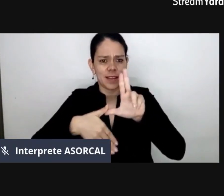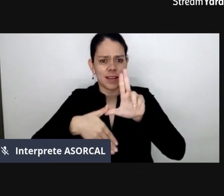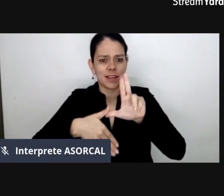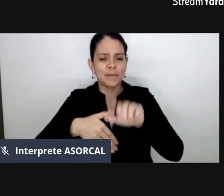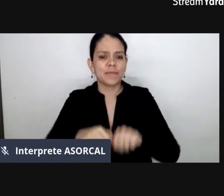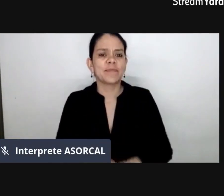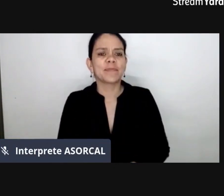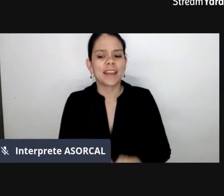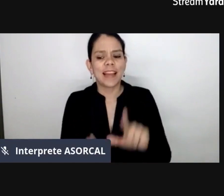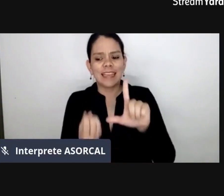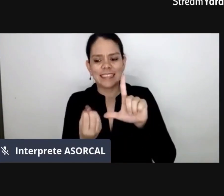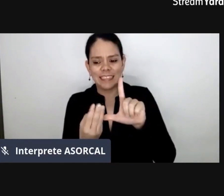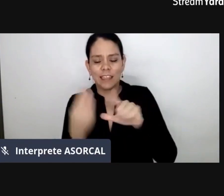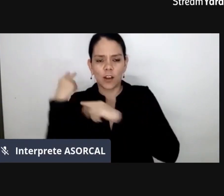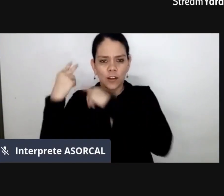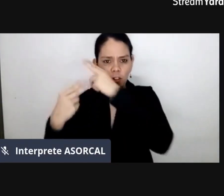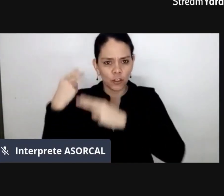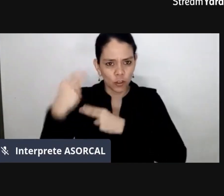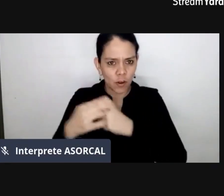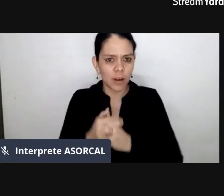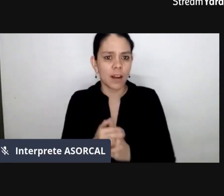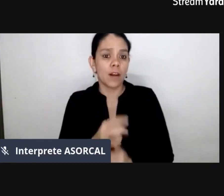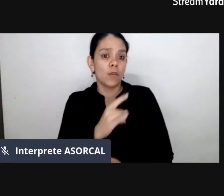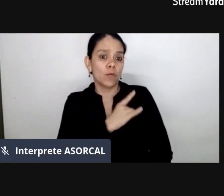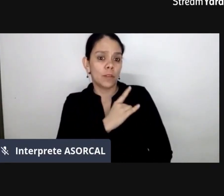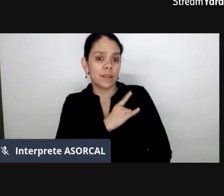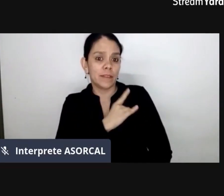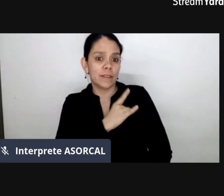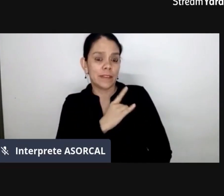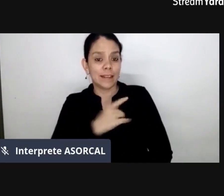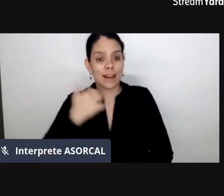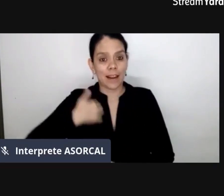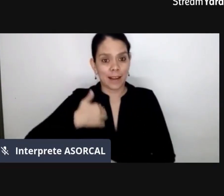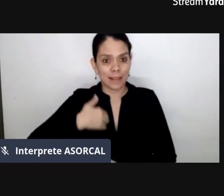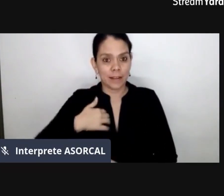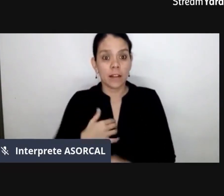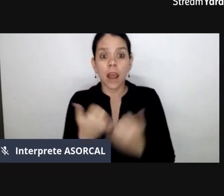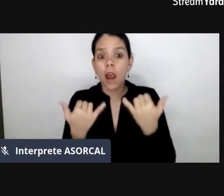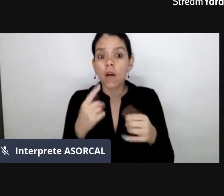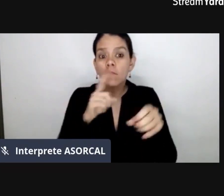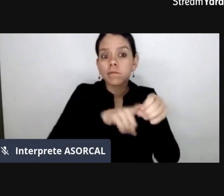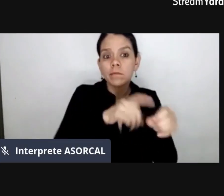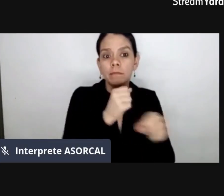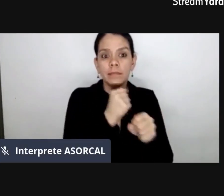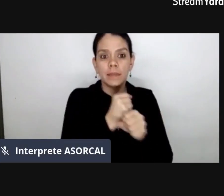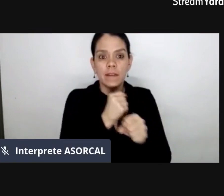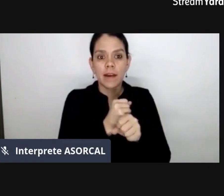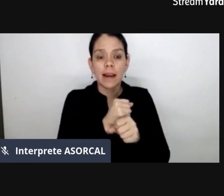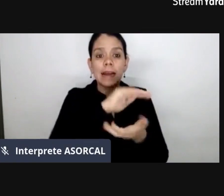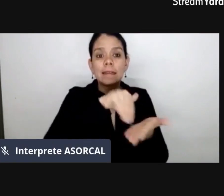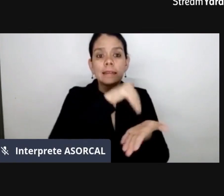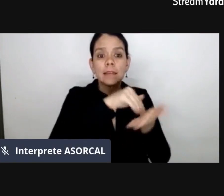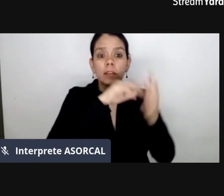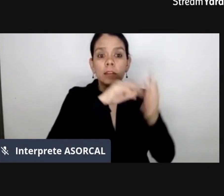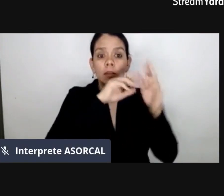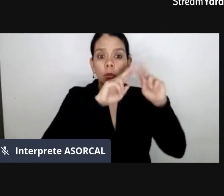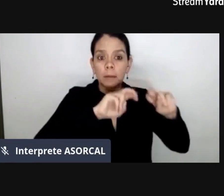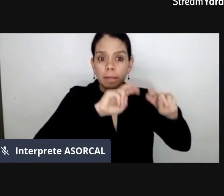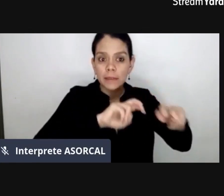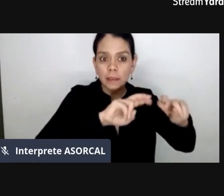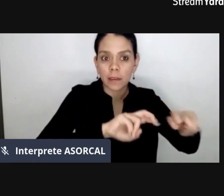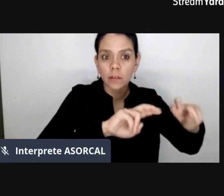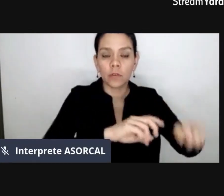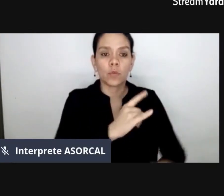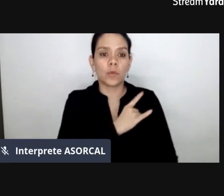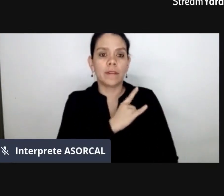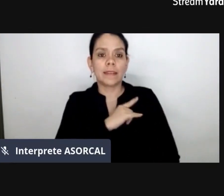Luján, Buenos Aires. Actualmente está vinculado a la Universidad Don Bosco del Centro de Investigación de Pedagogía y Espiritualidad Salesiana en el Consejo